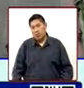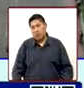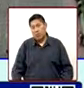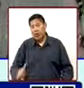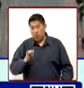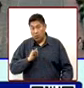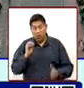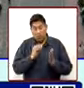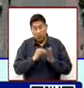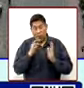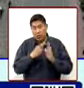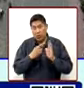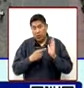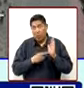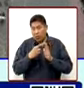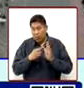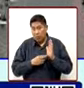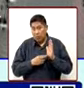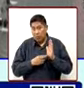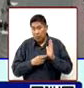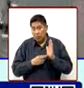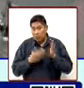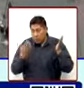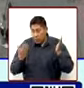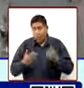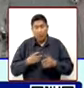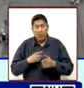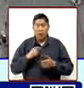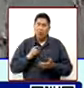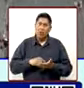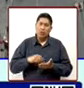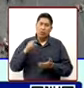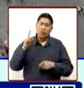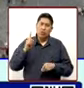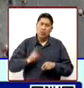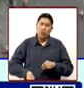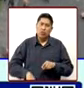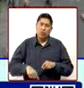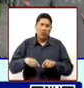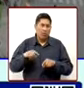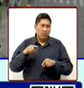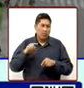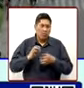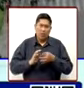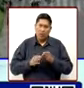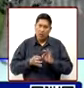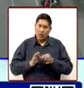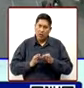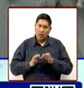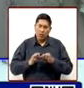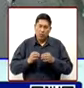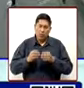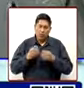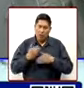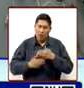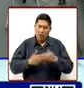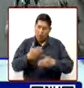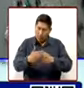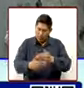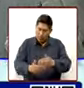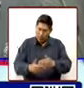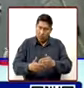voy a aplicar la norma, que es día no trabajado, día no pagado. Esto no va a poder, no va a zanjar que pueda avanzar